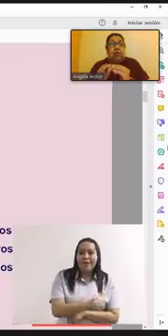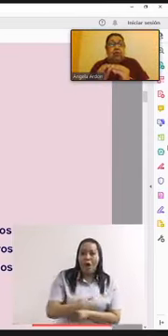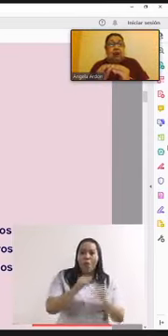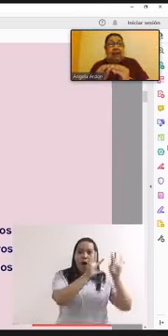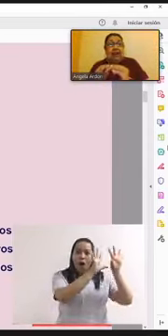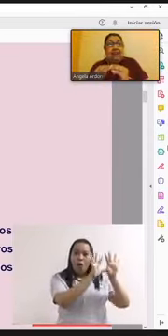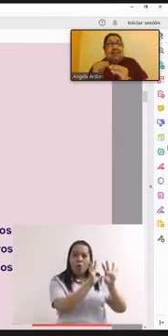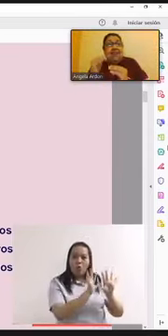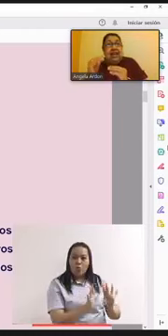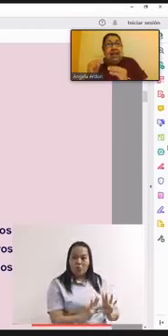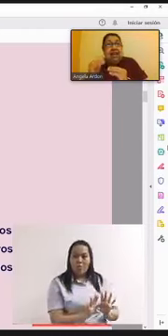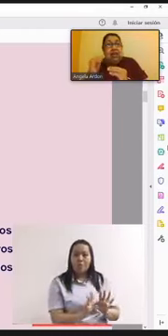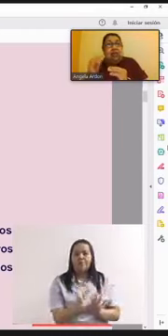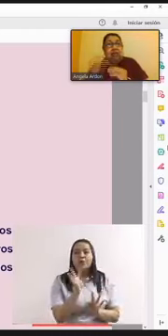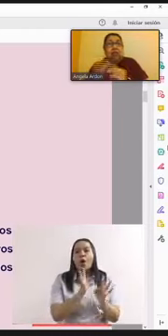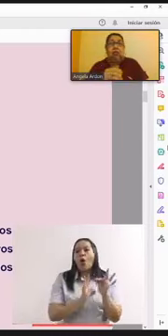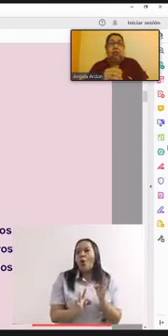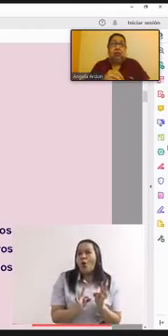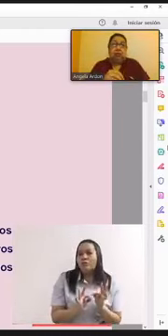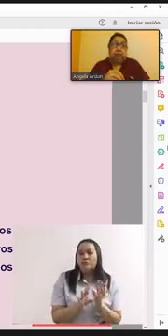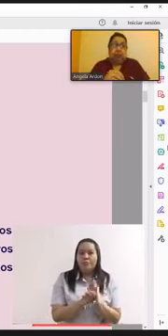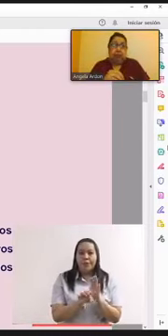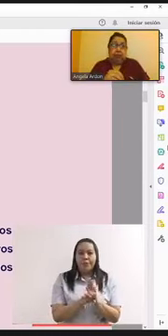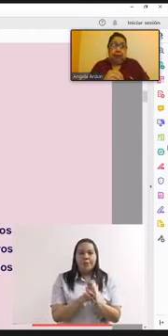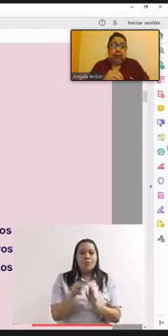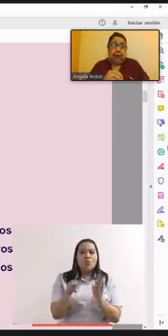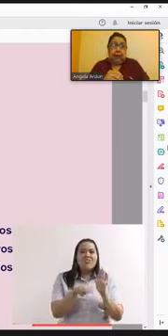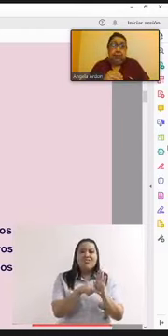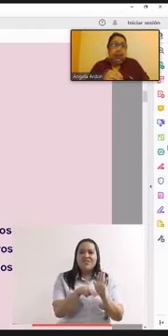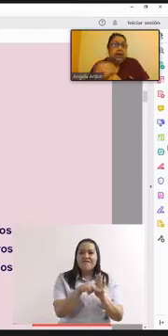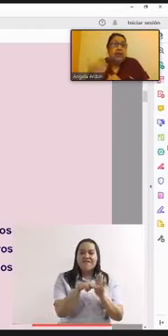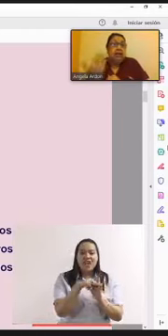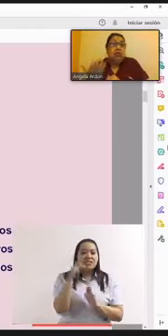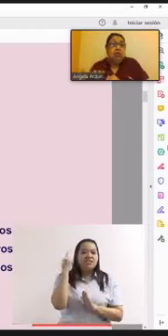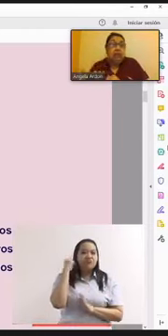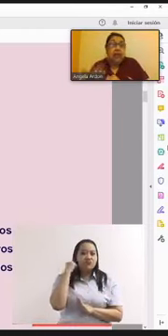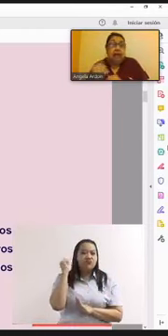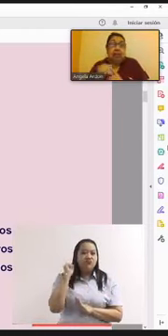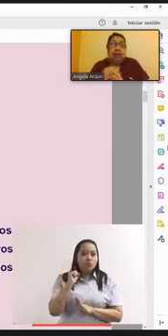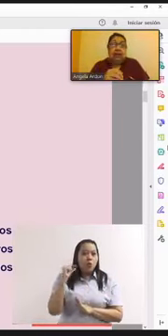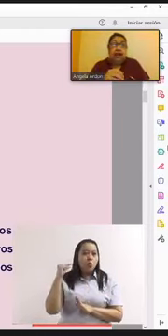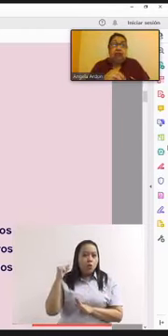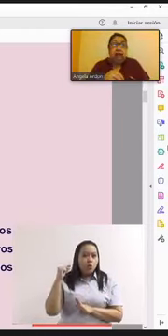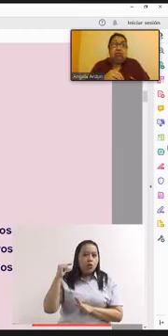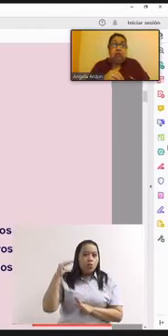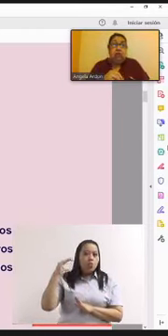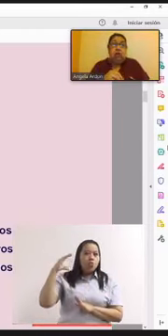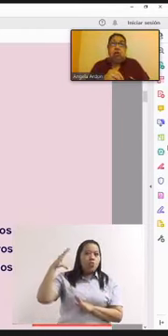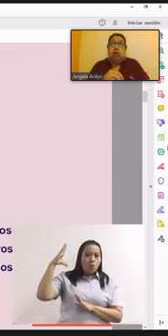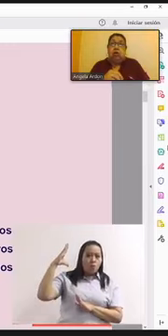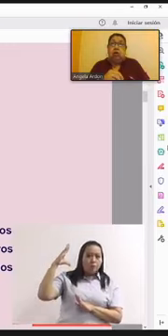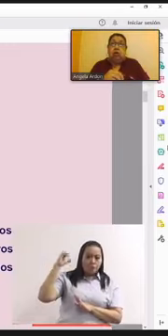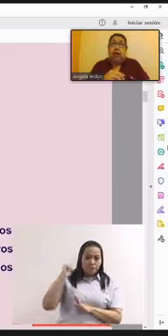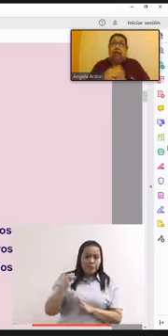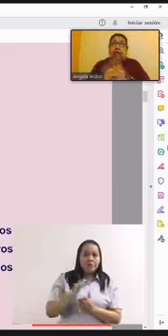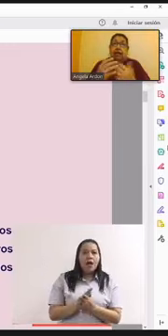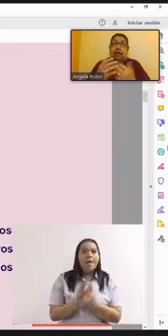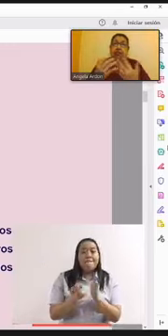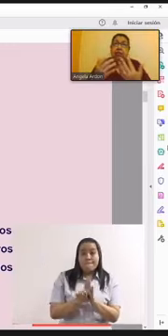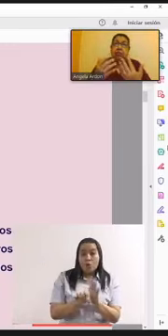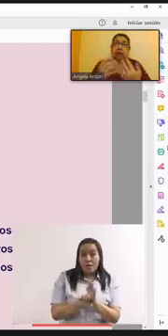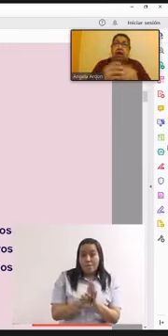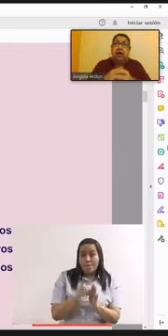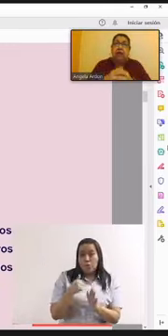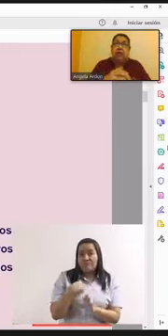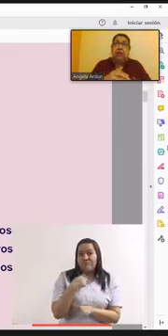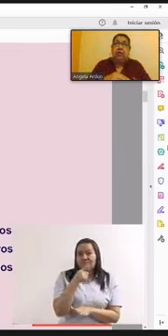Pero ¿hasta qué nivel nosotros podemos escuchar? ¿Quién de ustedes ha dicho, voy a ir a